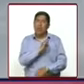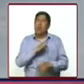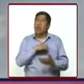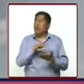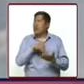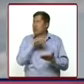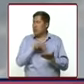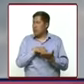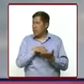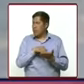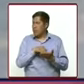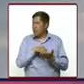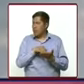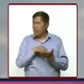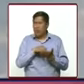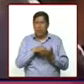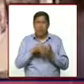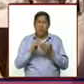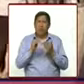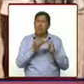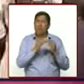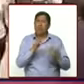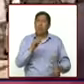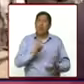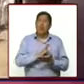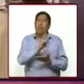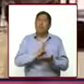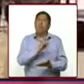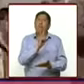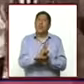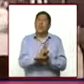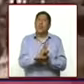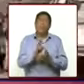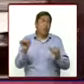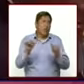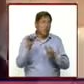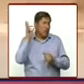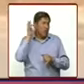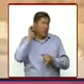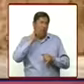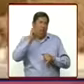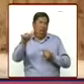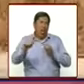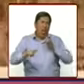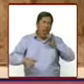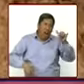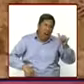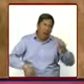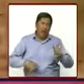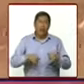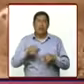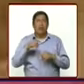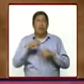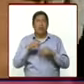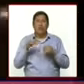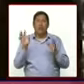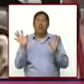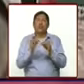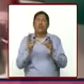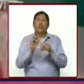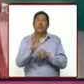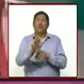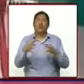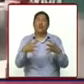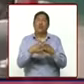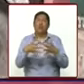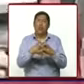centro de lo que significa el poblado de Dinto. Asimismo, se escuchan gritos constantemente de lo que significa la concentración del bloqueo